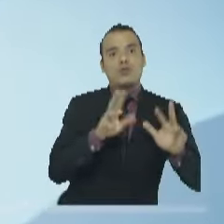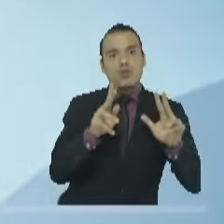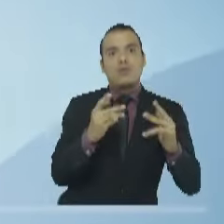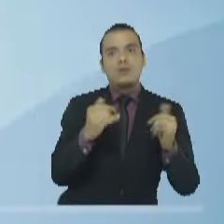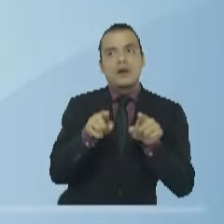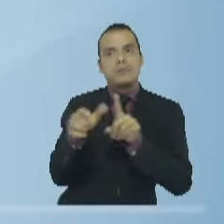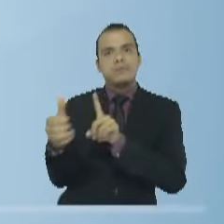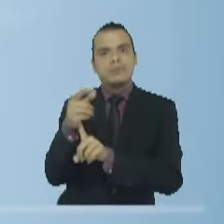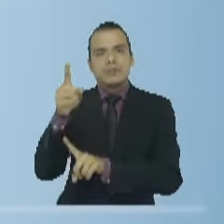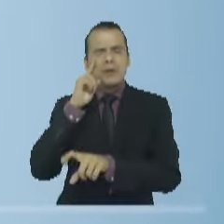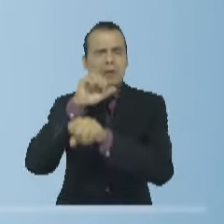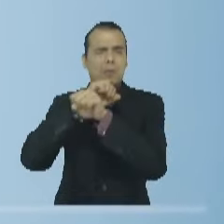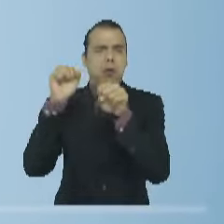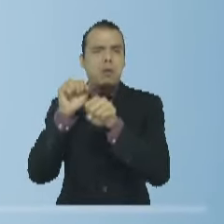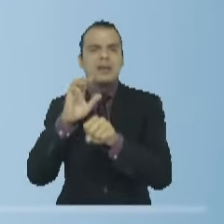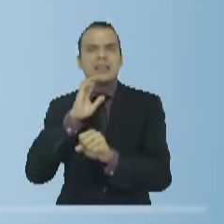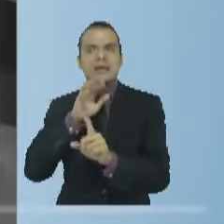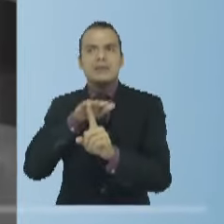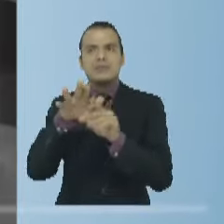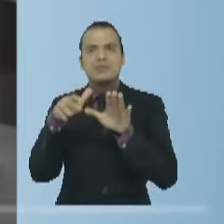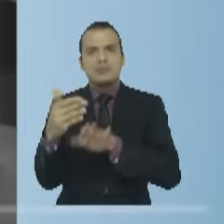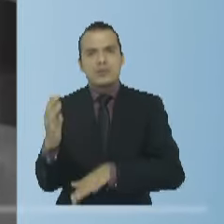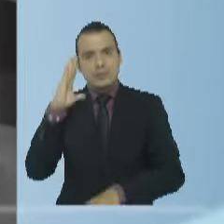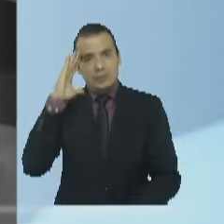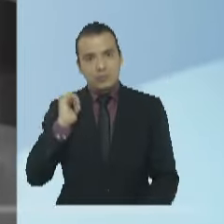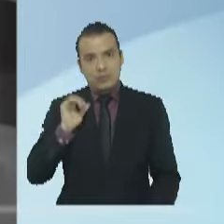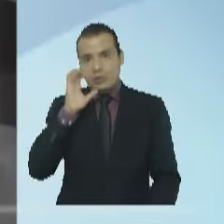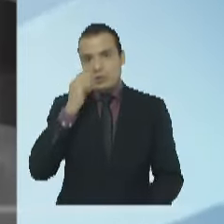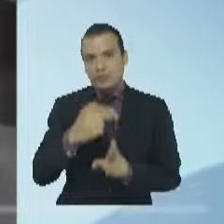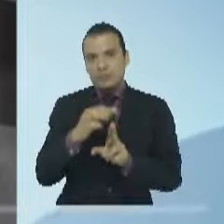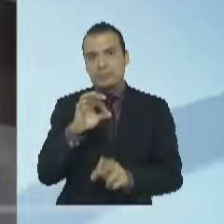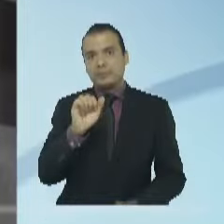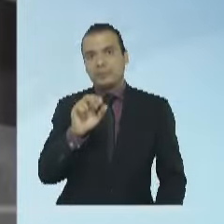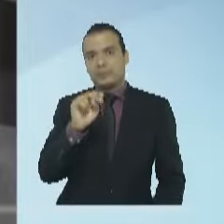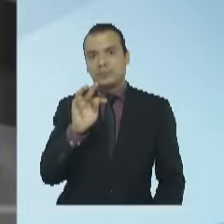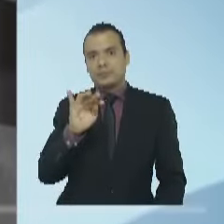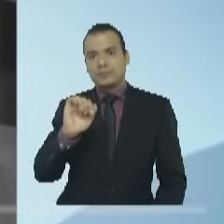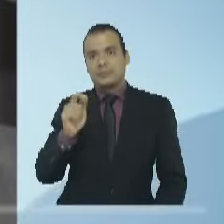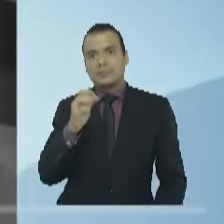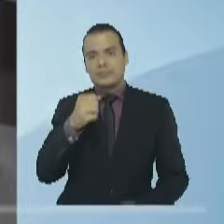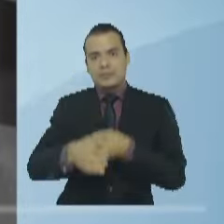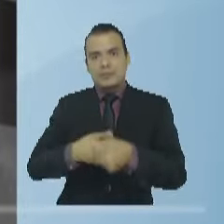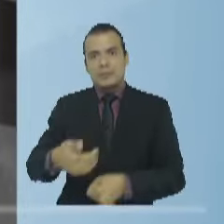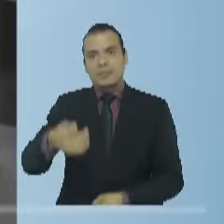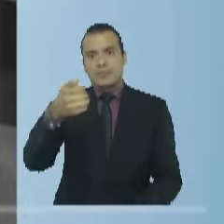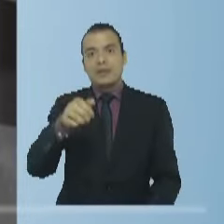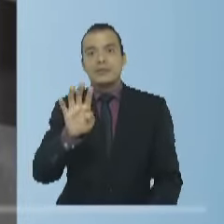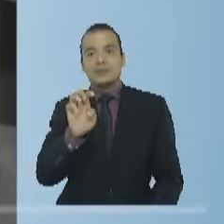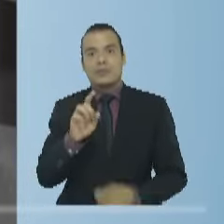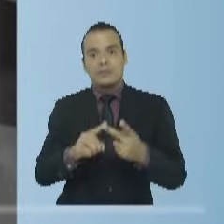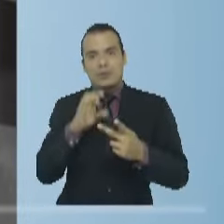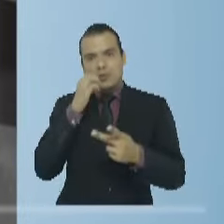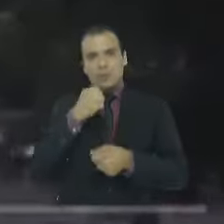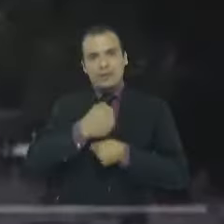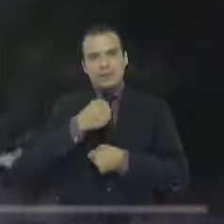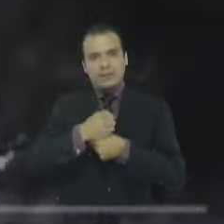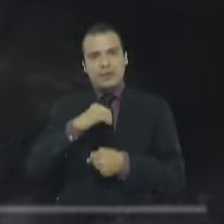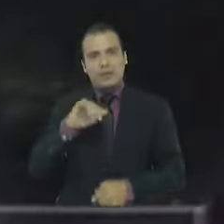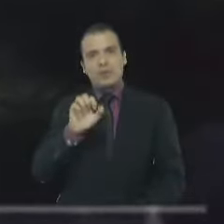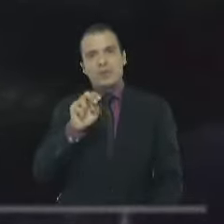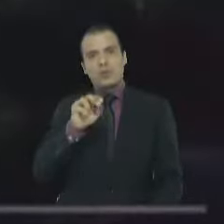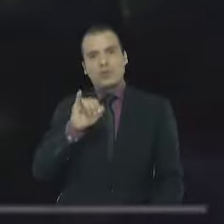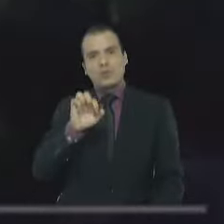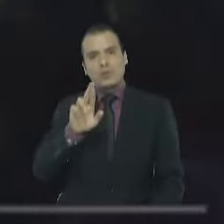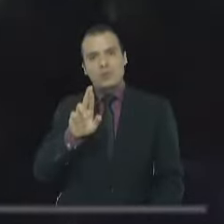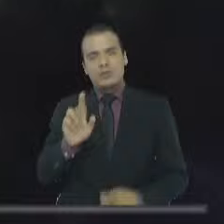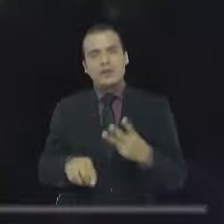policía, Santiago Josep Moreno, de 19 años, el comerciante Jonier Valencia y la ama de casa María Ligia Meléndez. Las